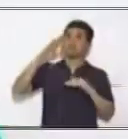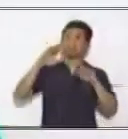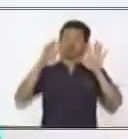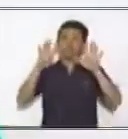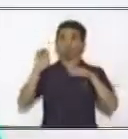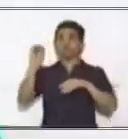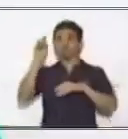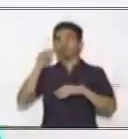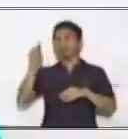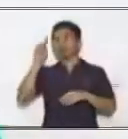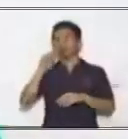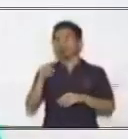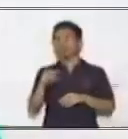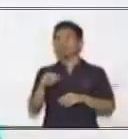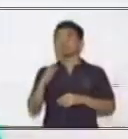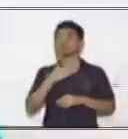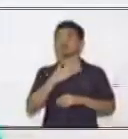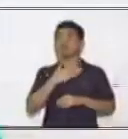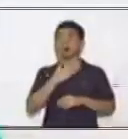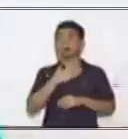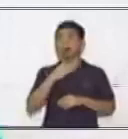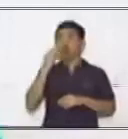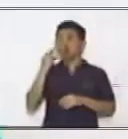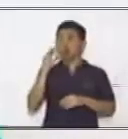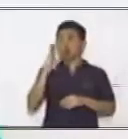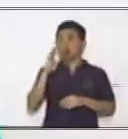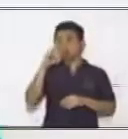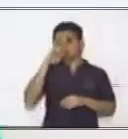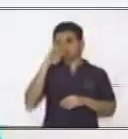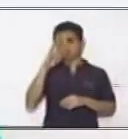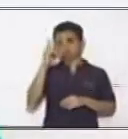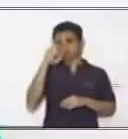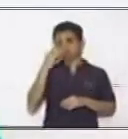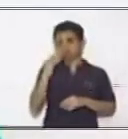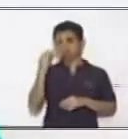se llaman obtusos.